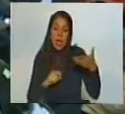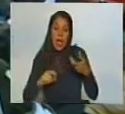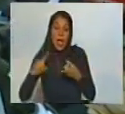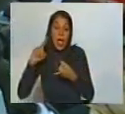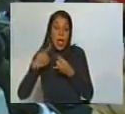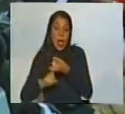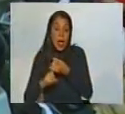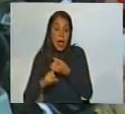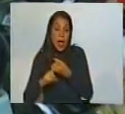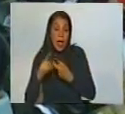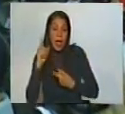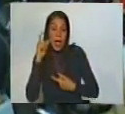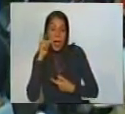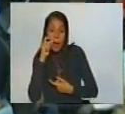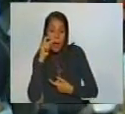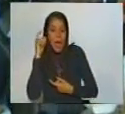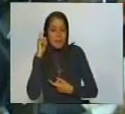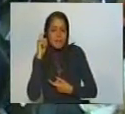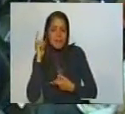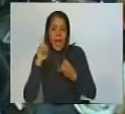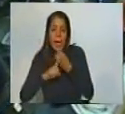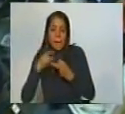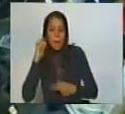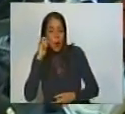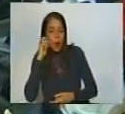que salió en libertad,